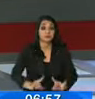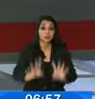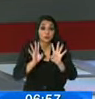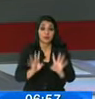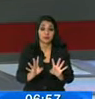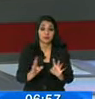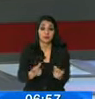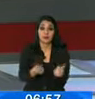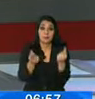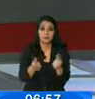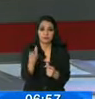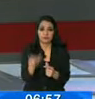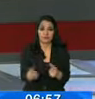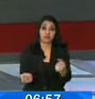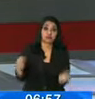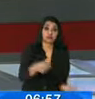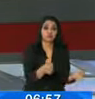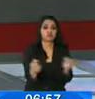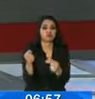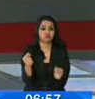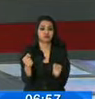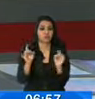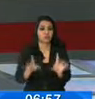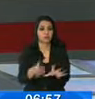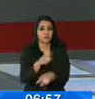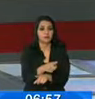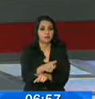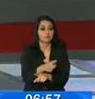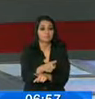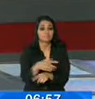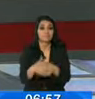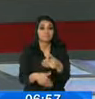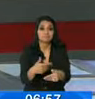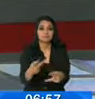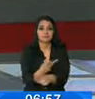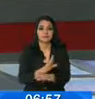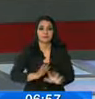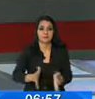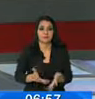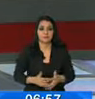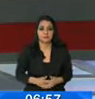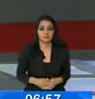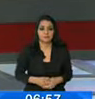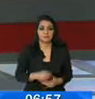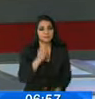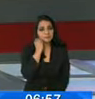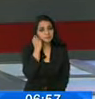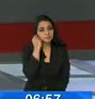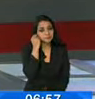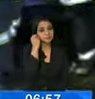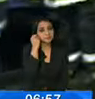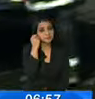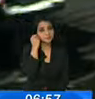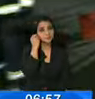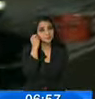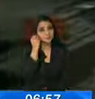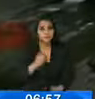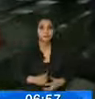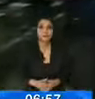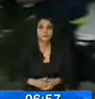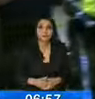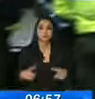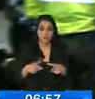rápido accionar de uno de los conductores habría impedido que este evento se convierta en una desgracia mayor. Dos